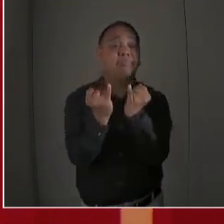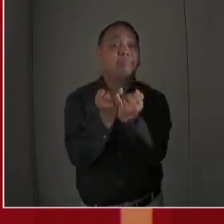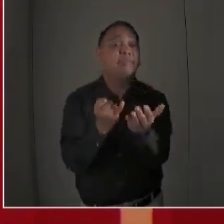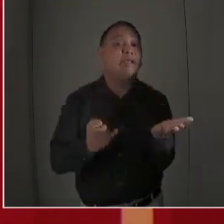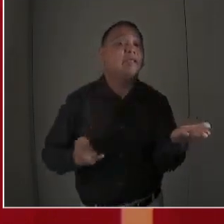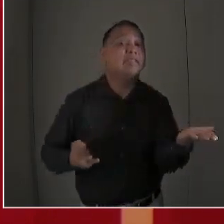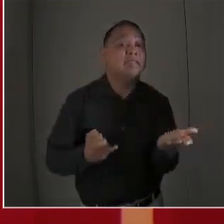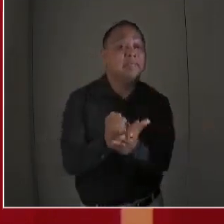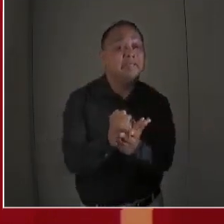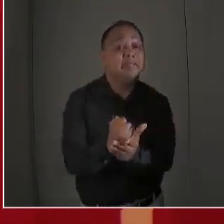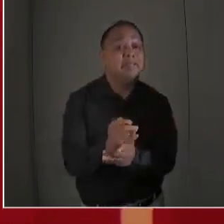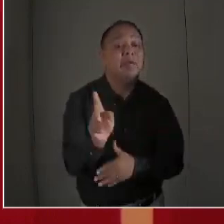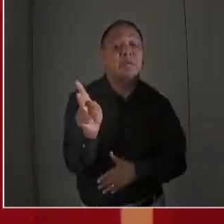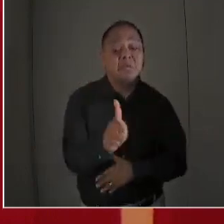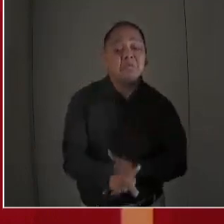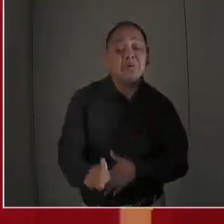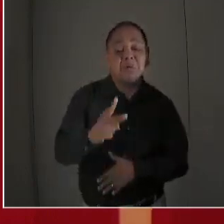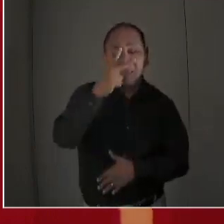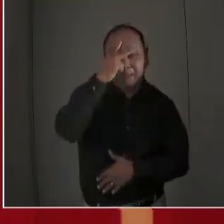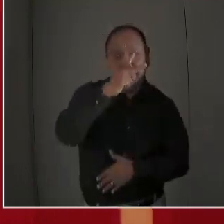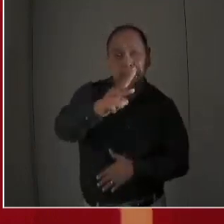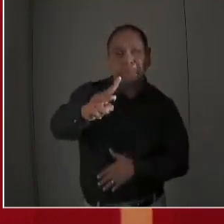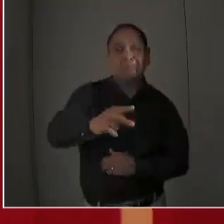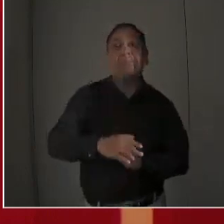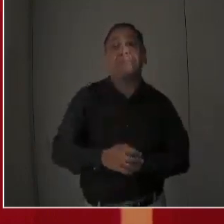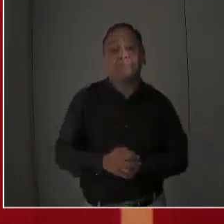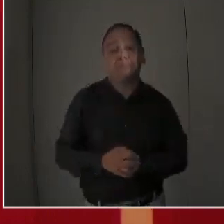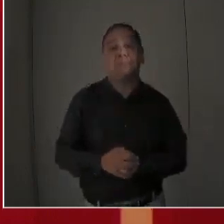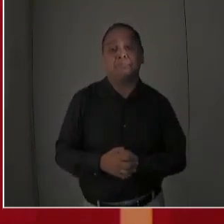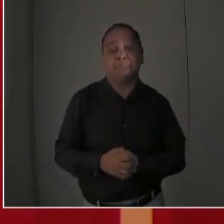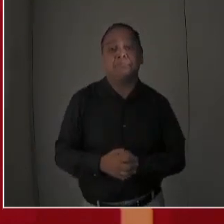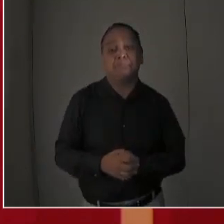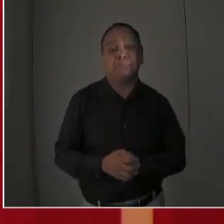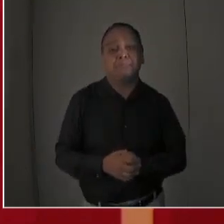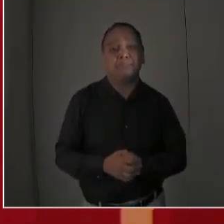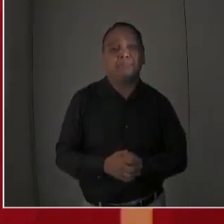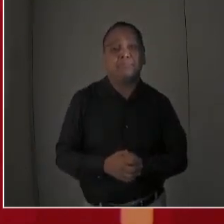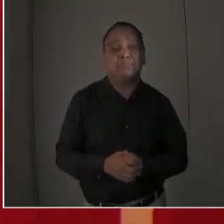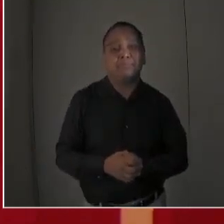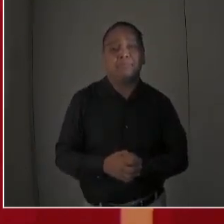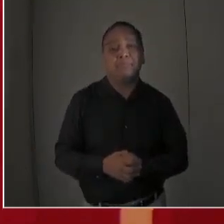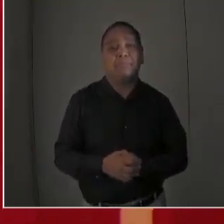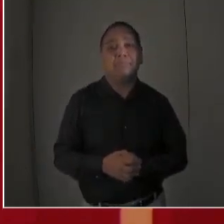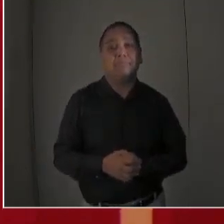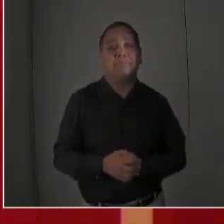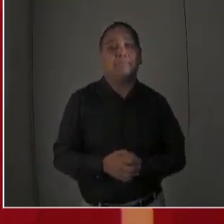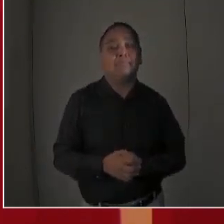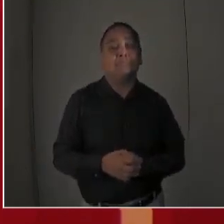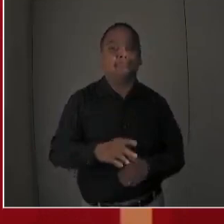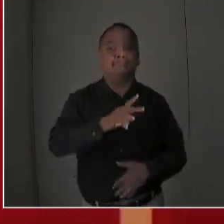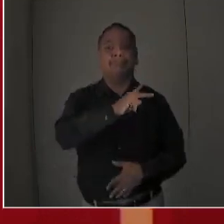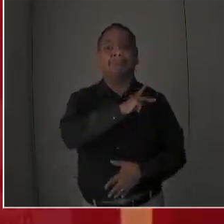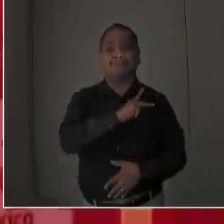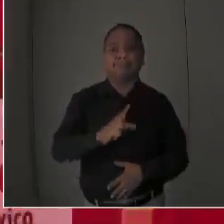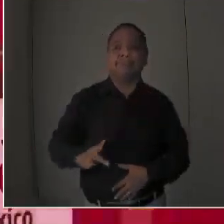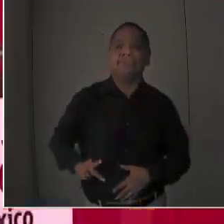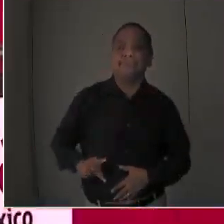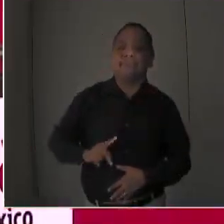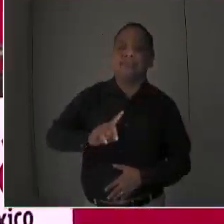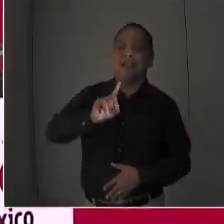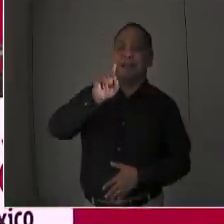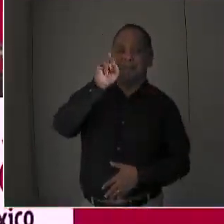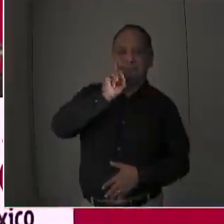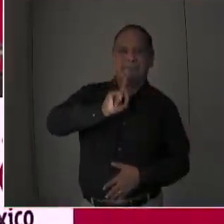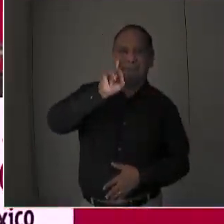decisión del pueblo de México. Nadie, nosotros y la hoy presidenta de México, fue a